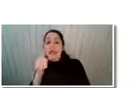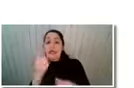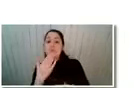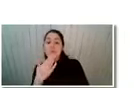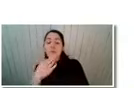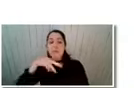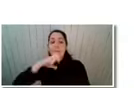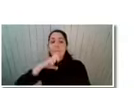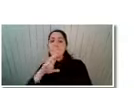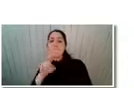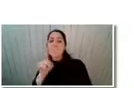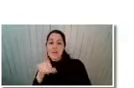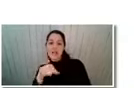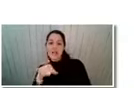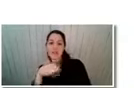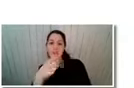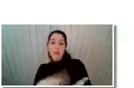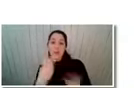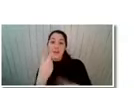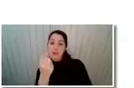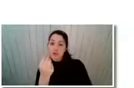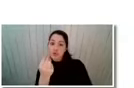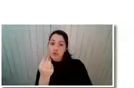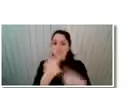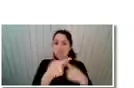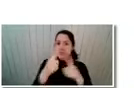Entonces, estos virus